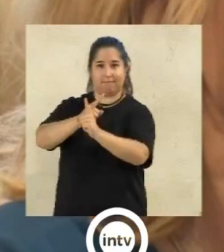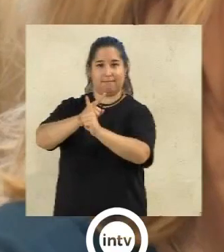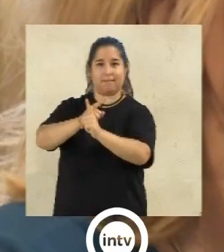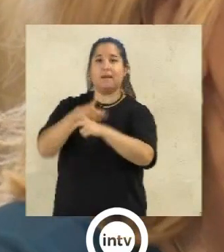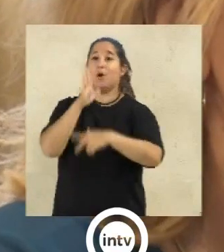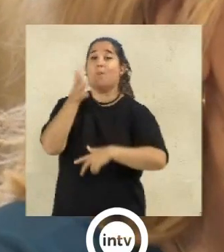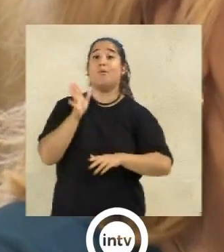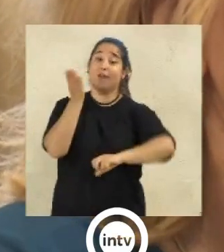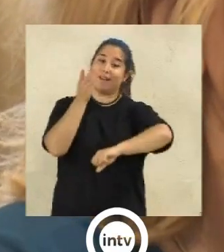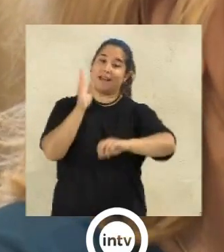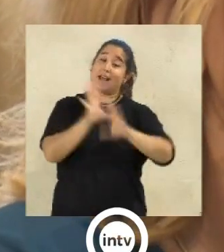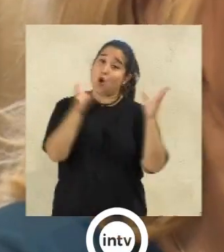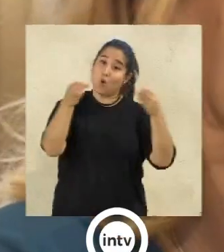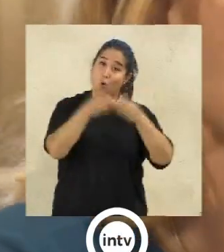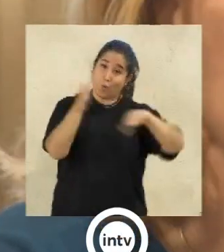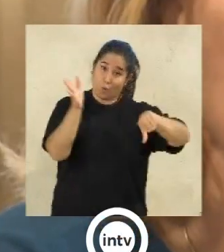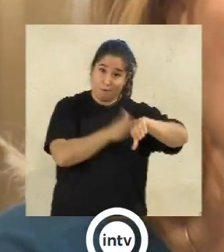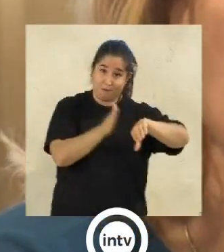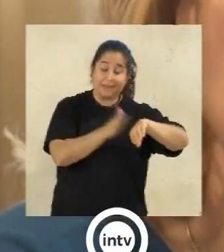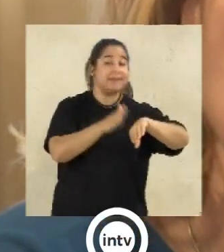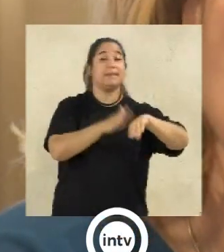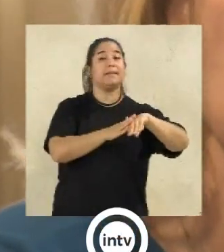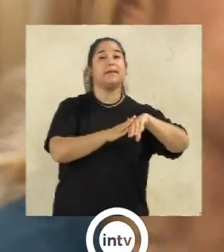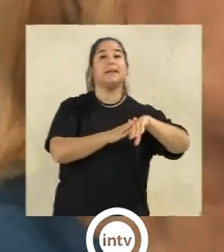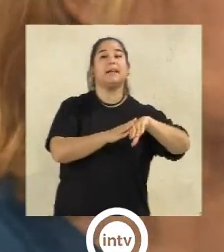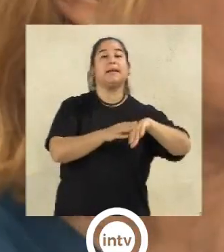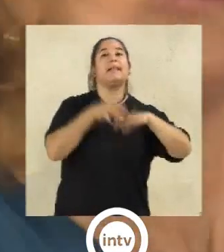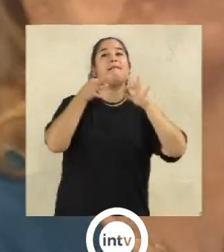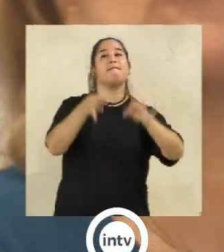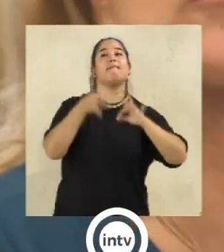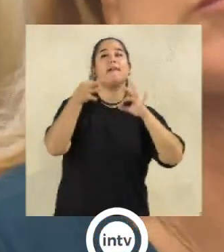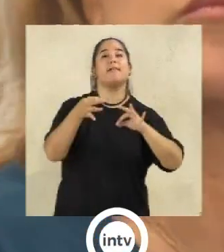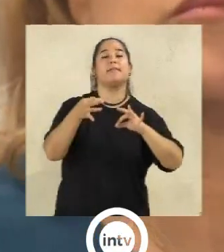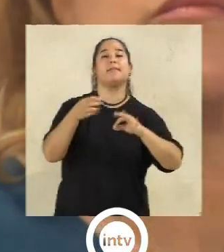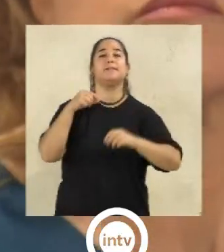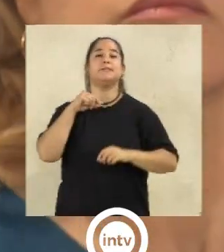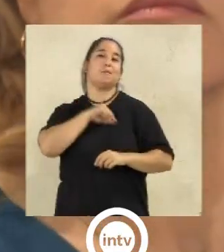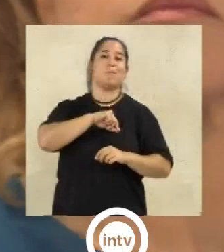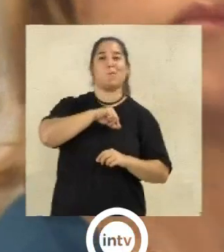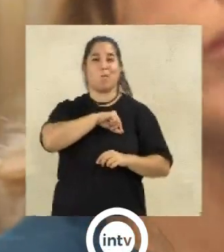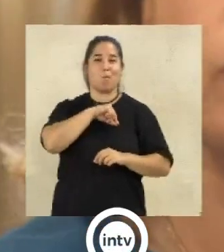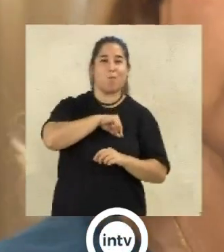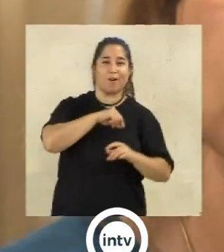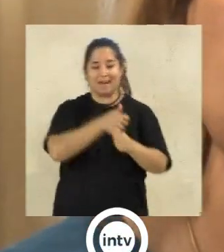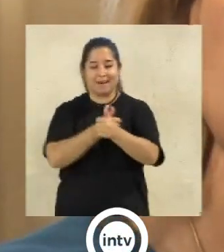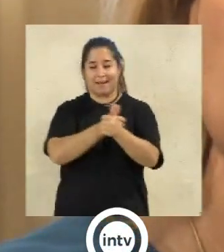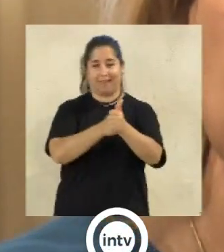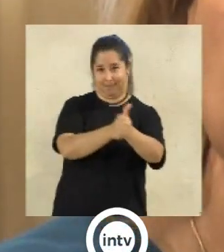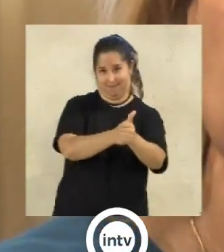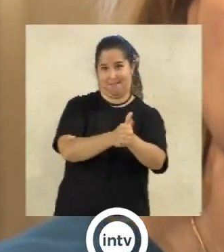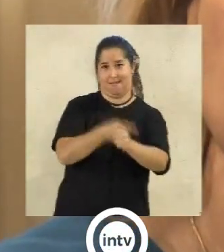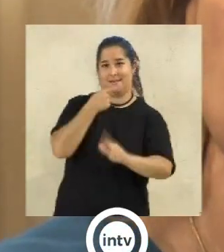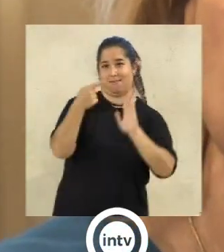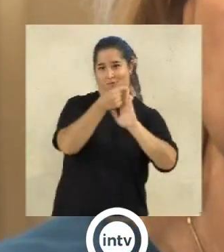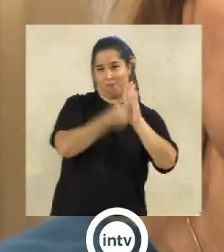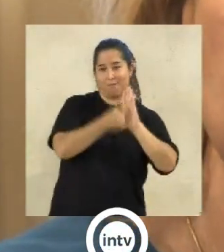la izquierda se erige o pretende erigirse en guía moral de la sociedad Estableciendo unos